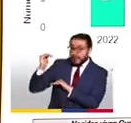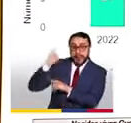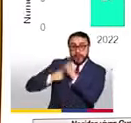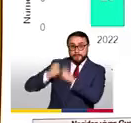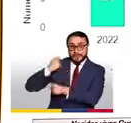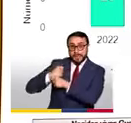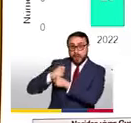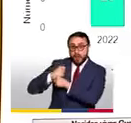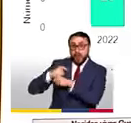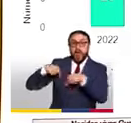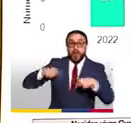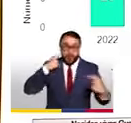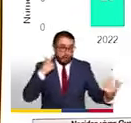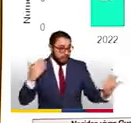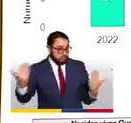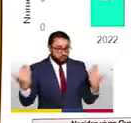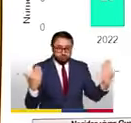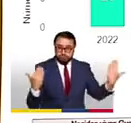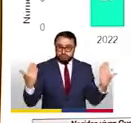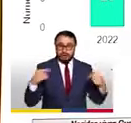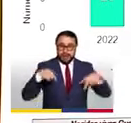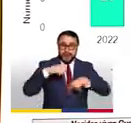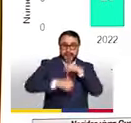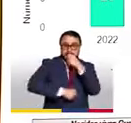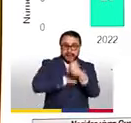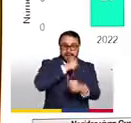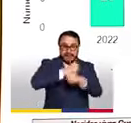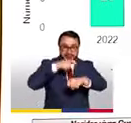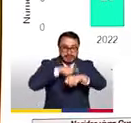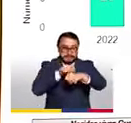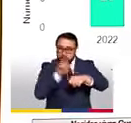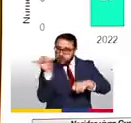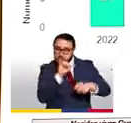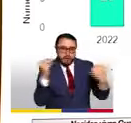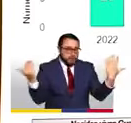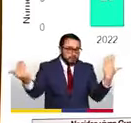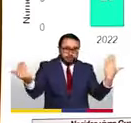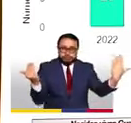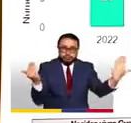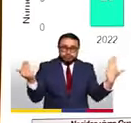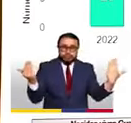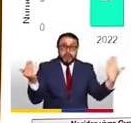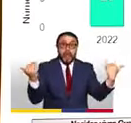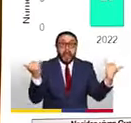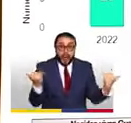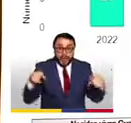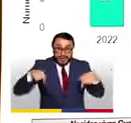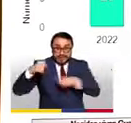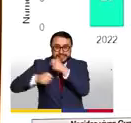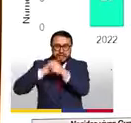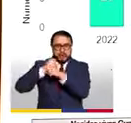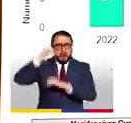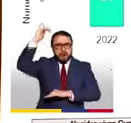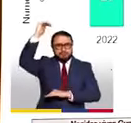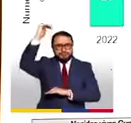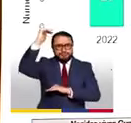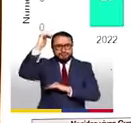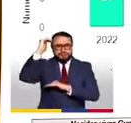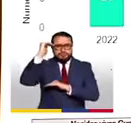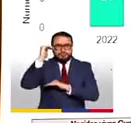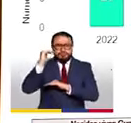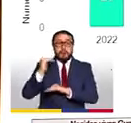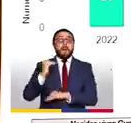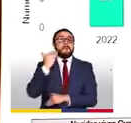la comparación con este año en los mismos periodos de tiempo, ya tenemos una reducción en